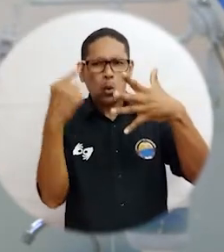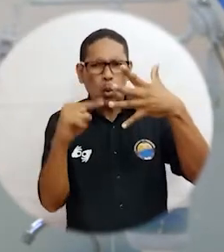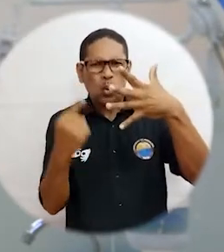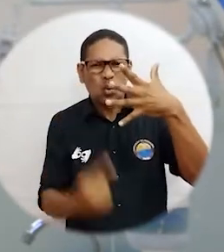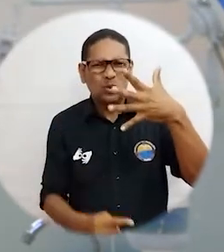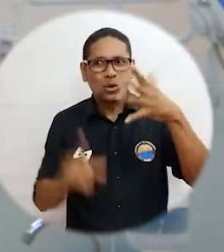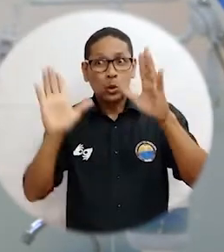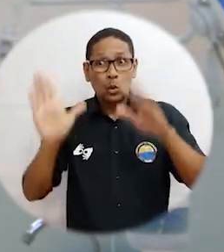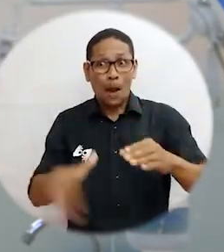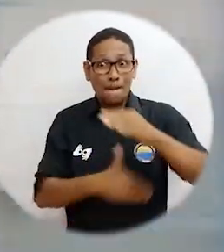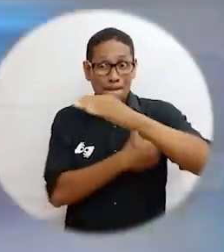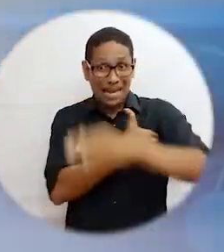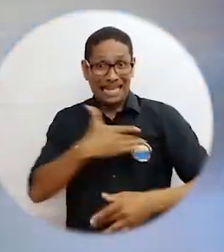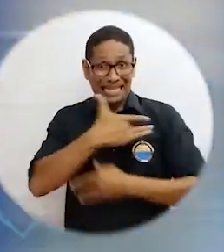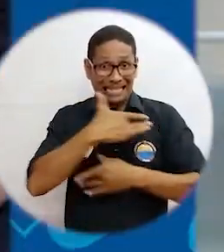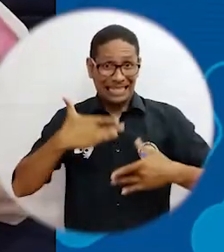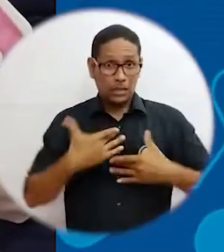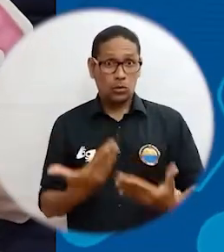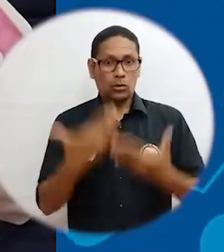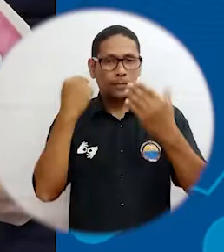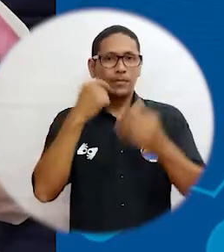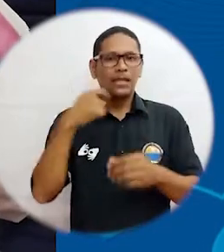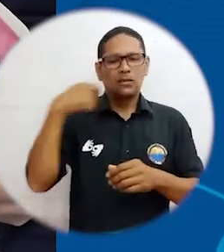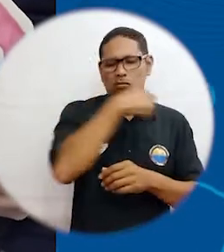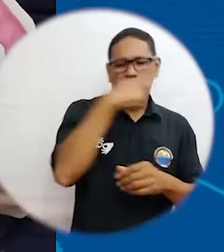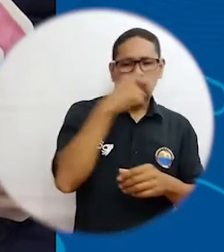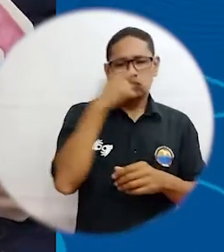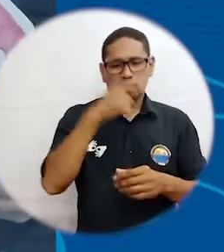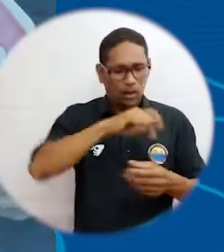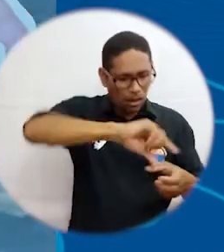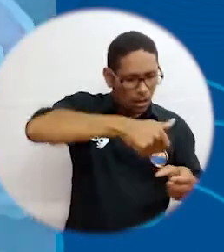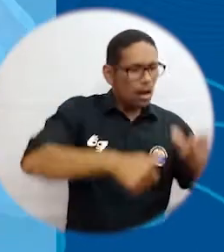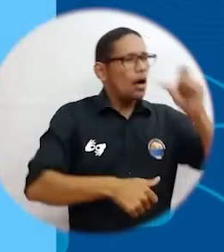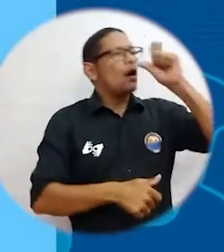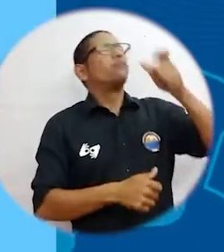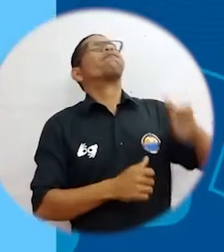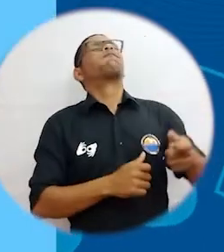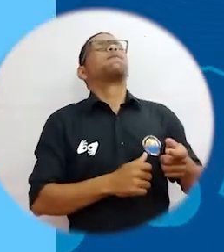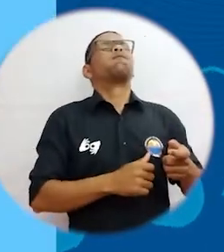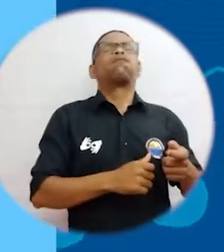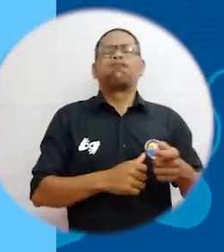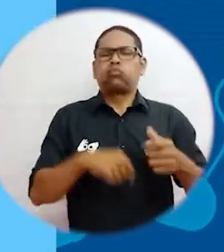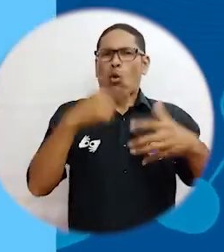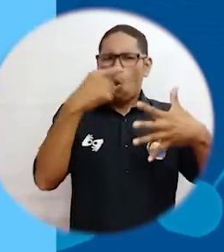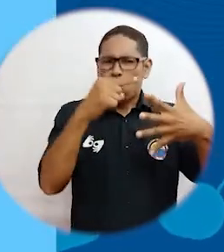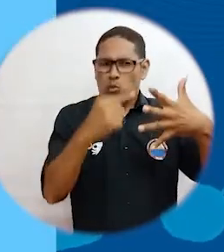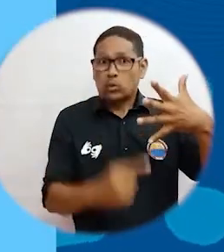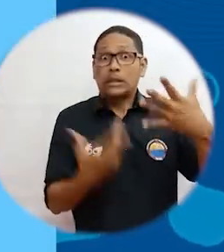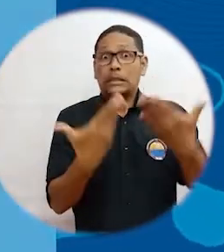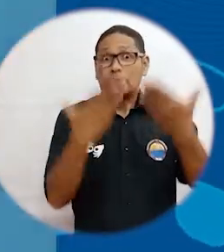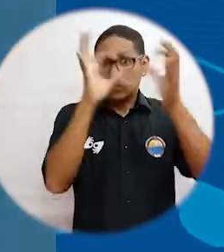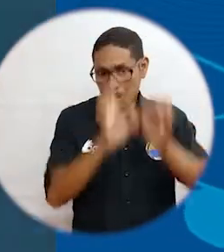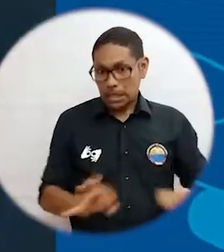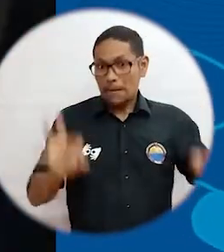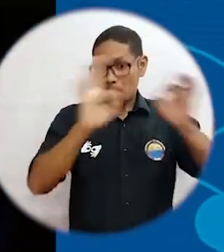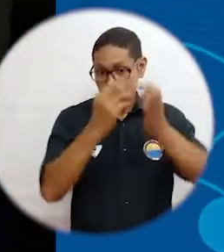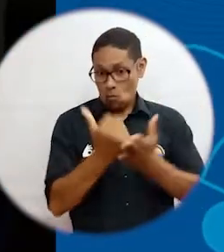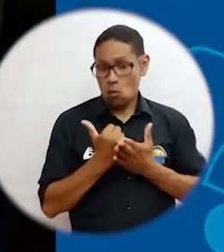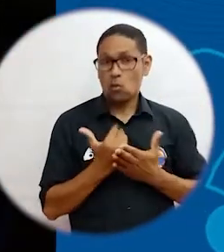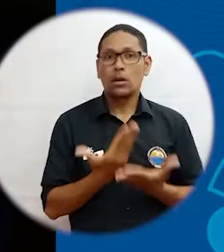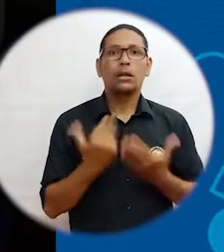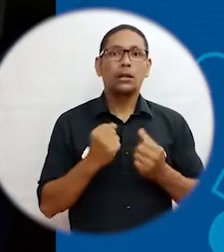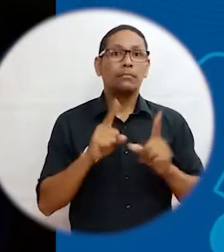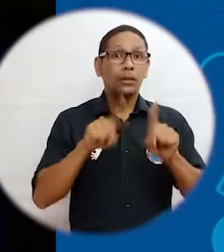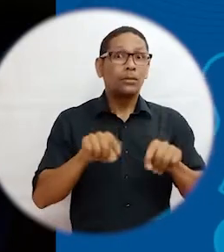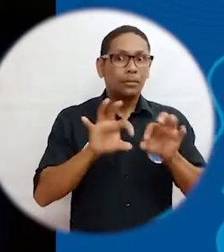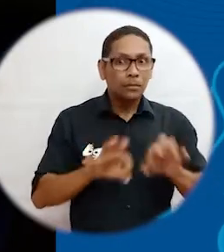lineamientos que nos está arrojando el ministerio. Un buen cepillado de dientes, enjuague bucal y otras medidas de higiene oral también son muy